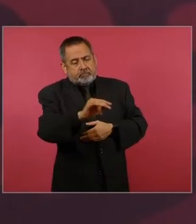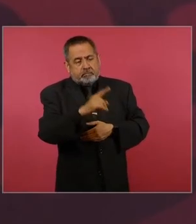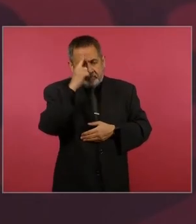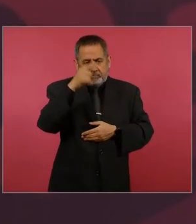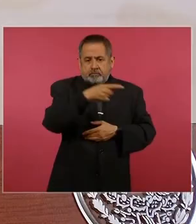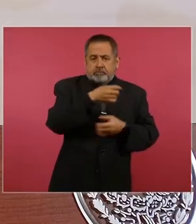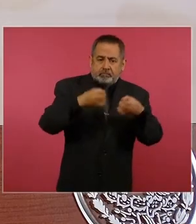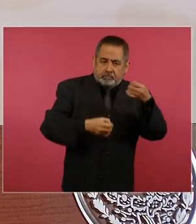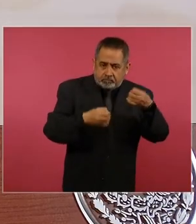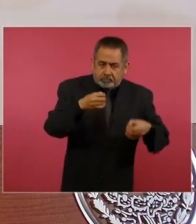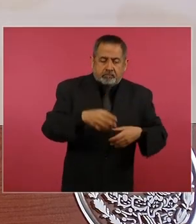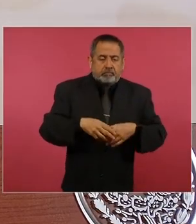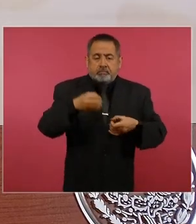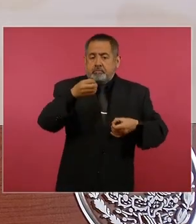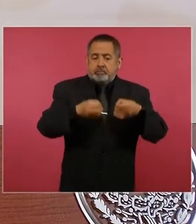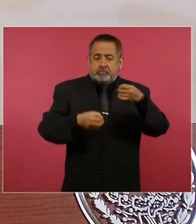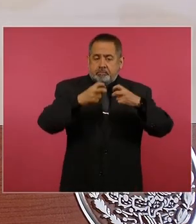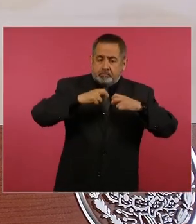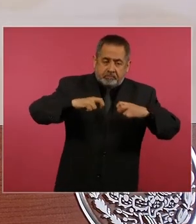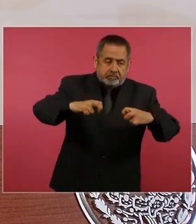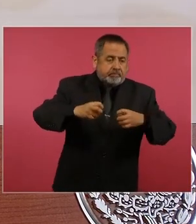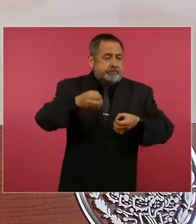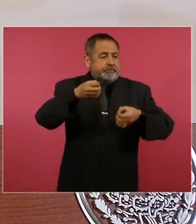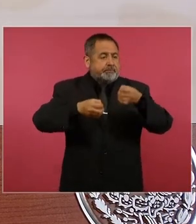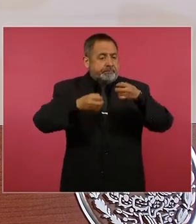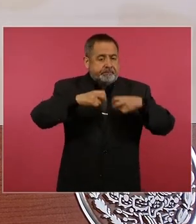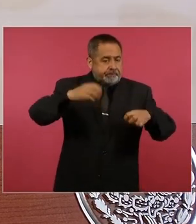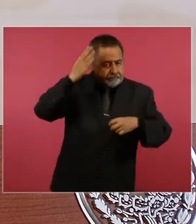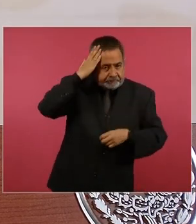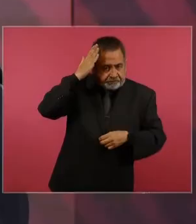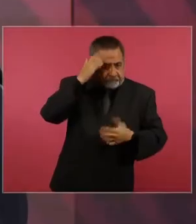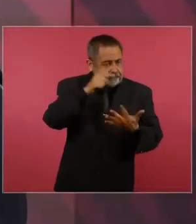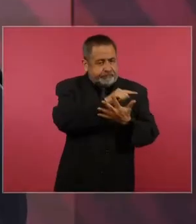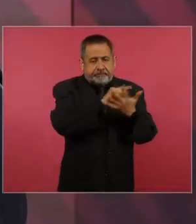elija a los ministros. Antes